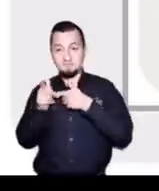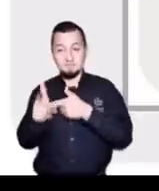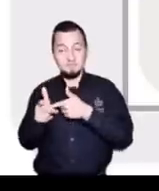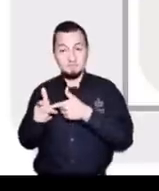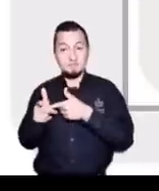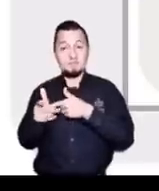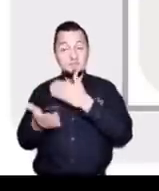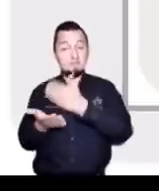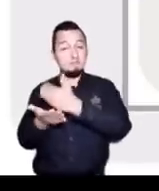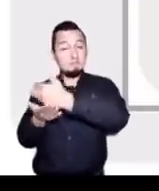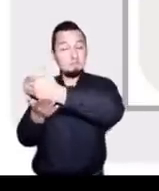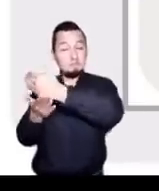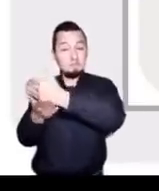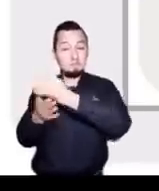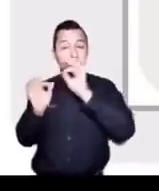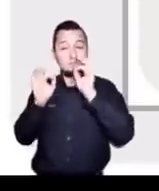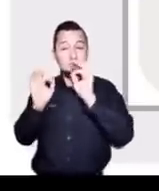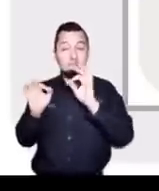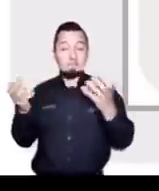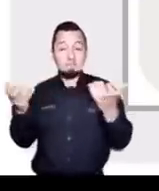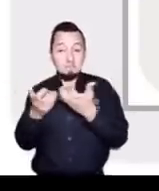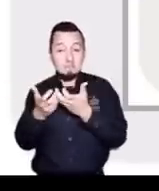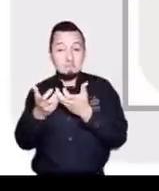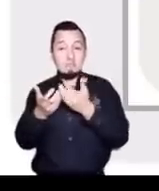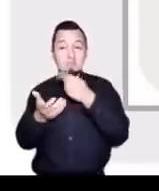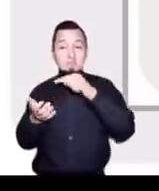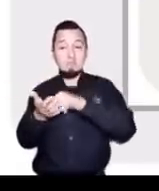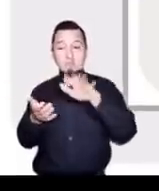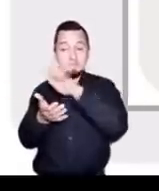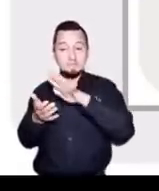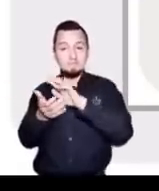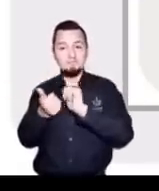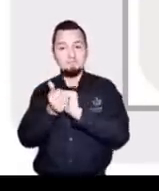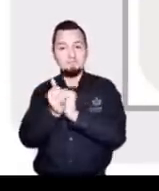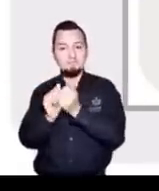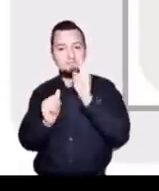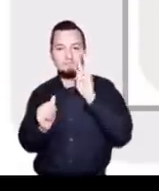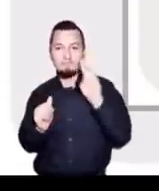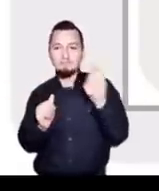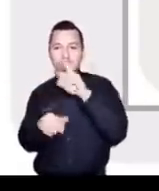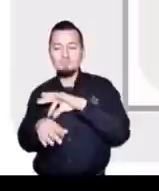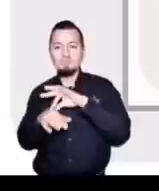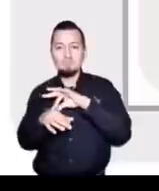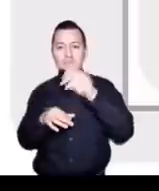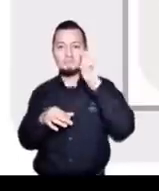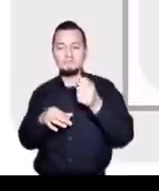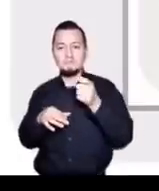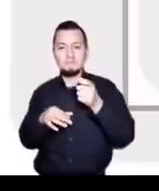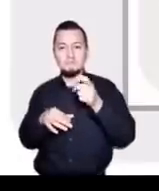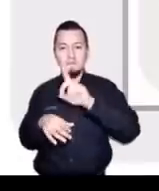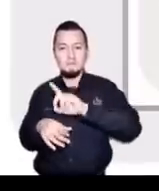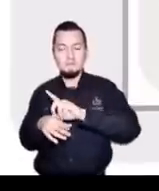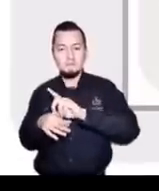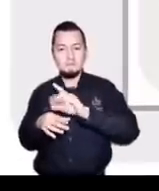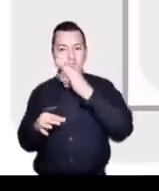y sus vías correrán paralelas a la vía del tren de carga. Será